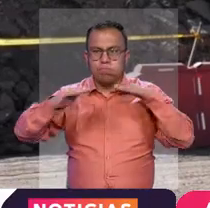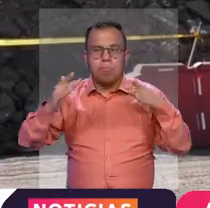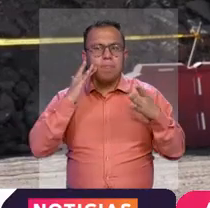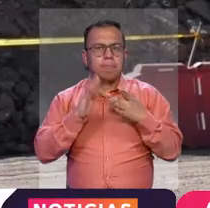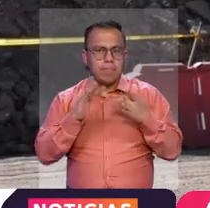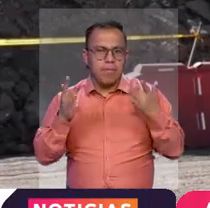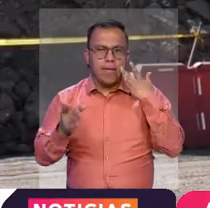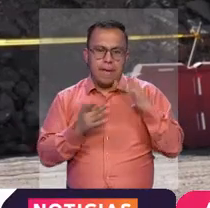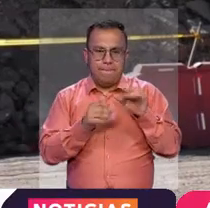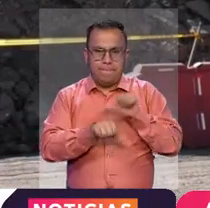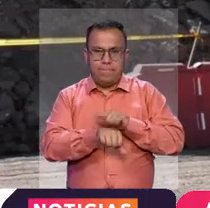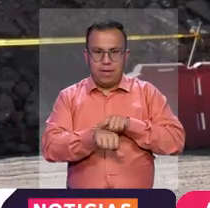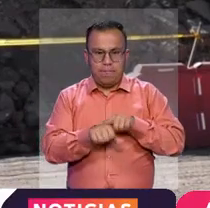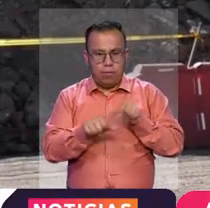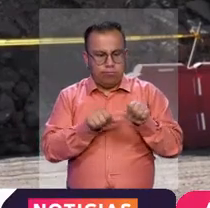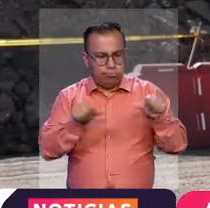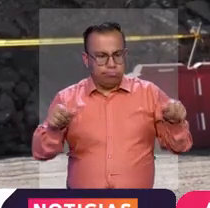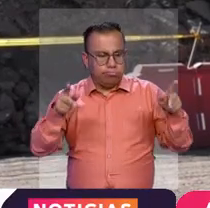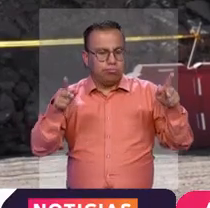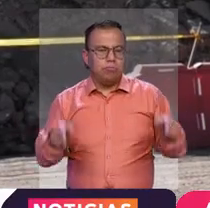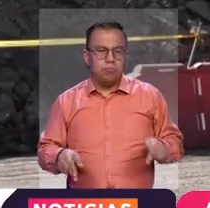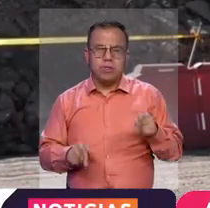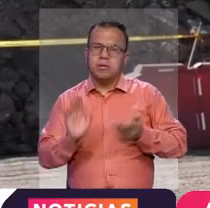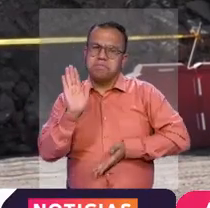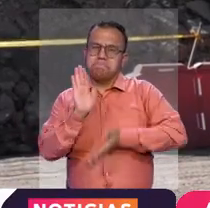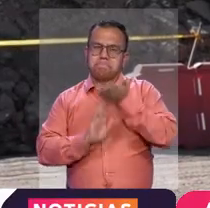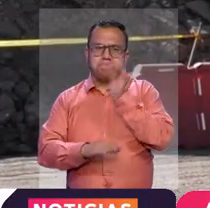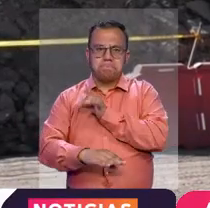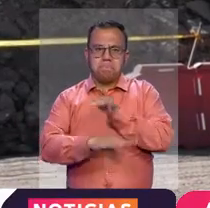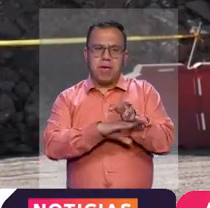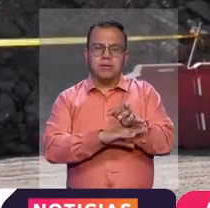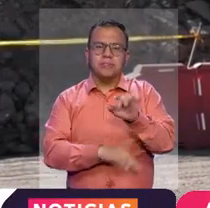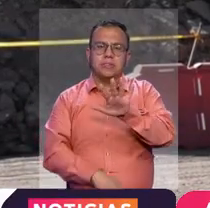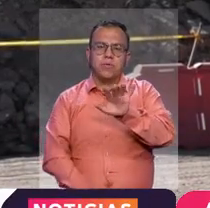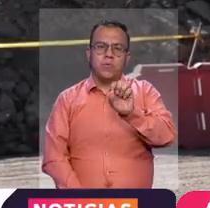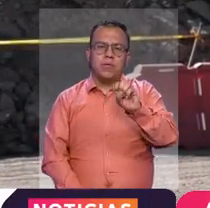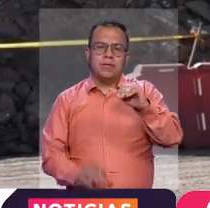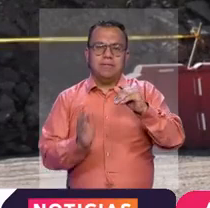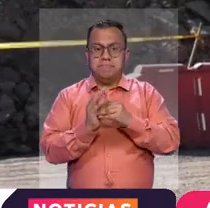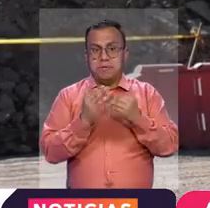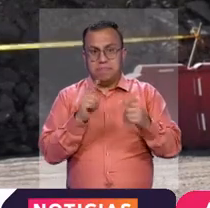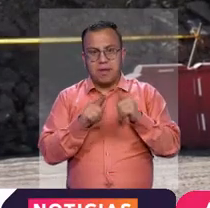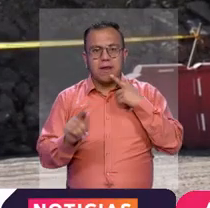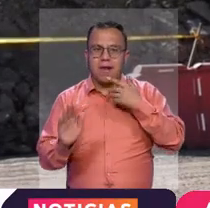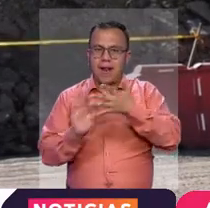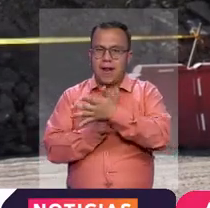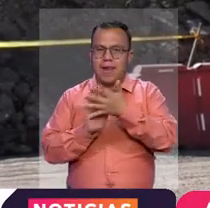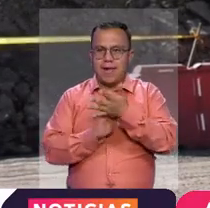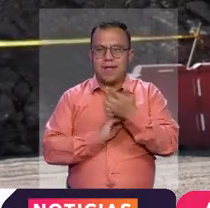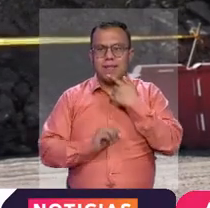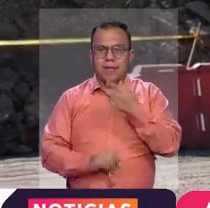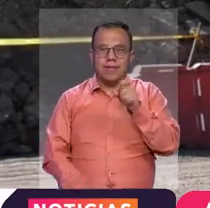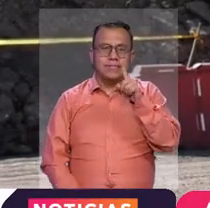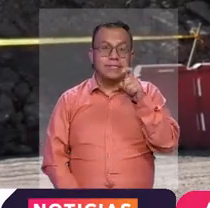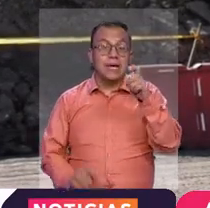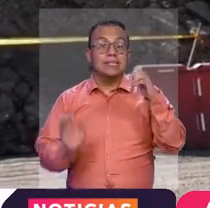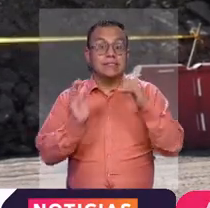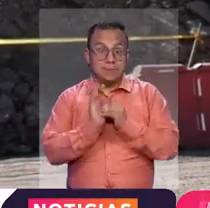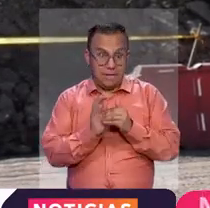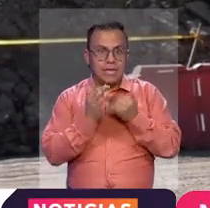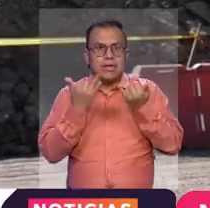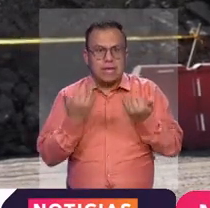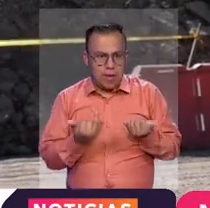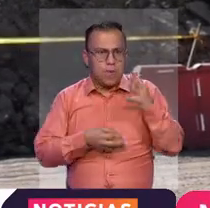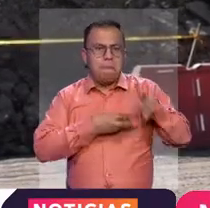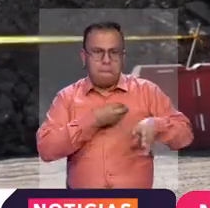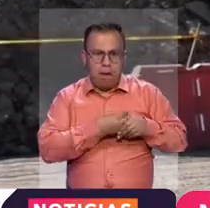y en ese periodo la superamos, llegamos a los 58.000 más o menos. Pero como te comentaba, de los 6.000 que quedaron y aún siguen